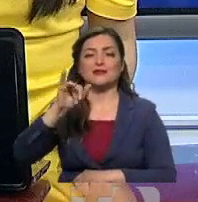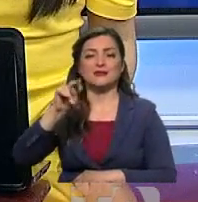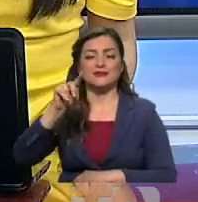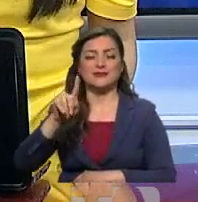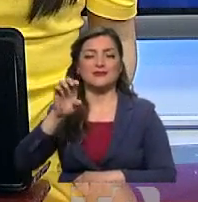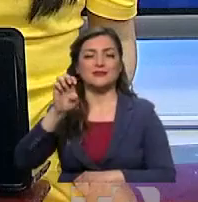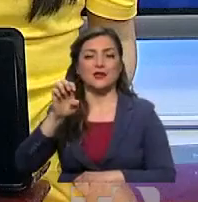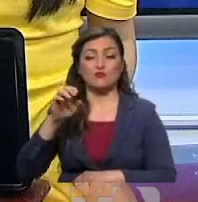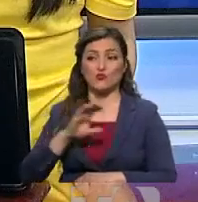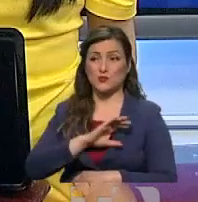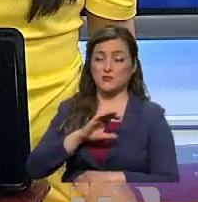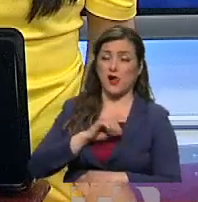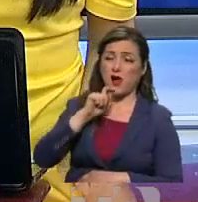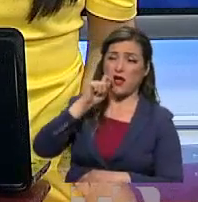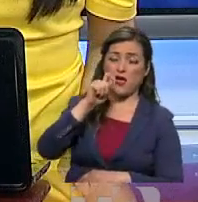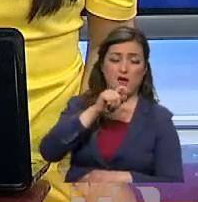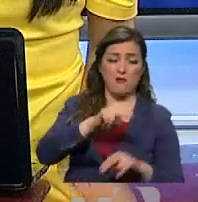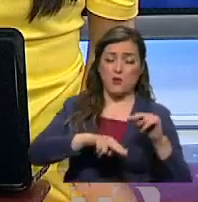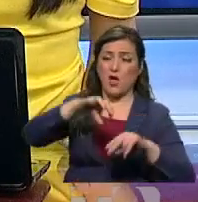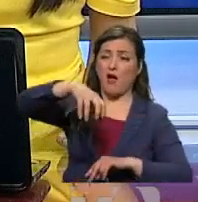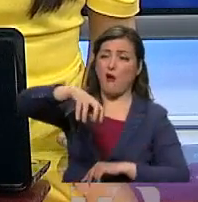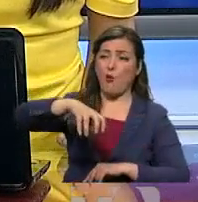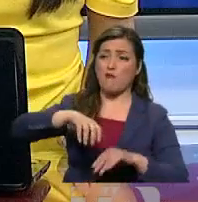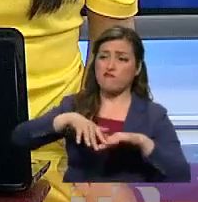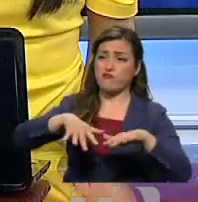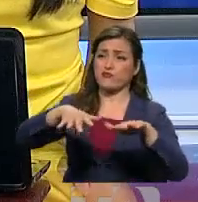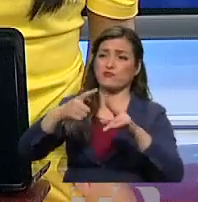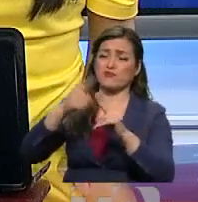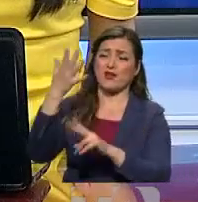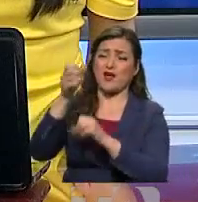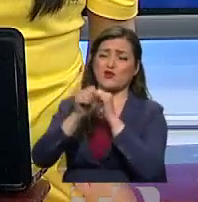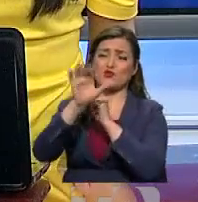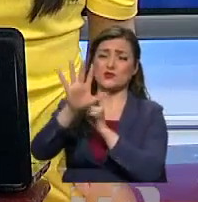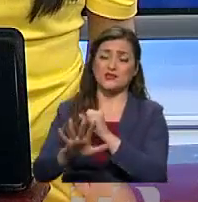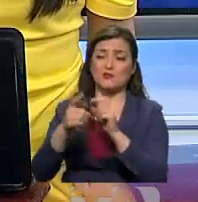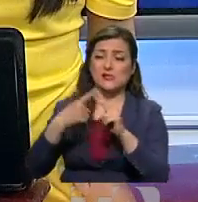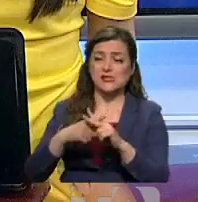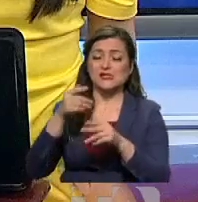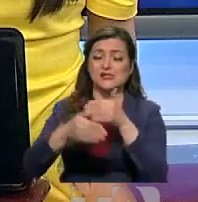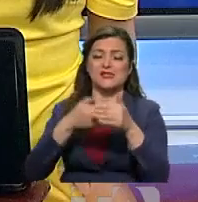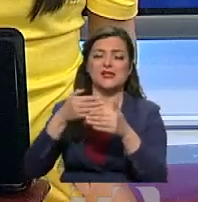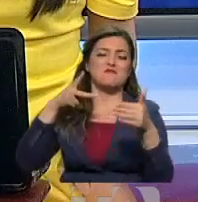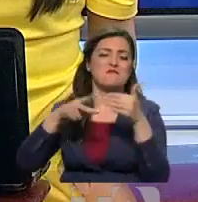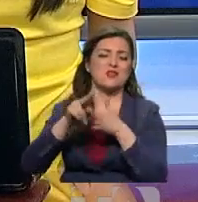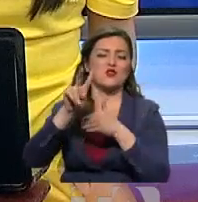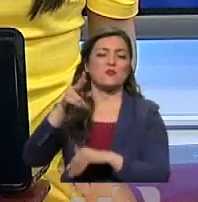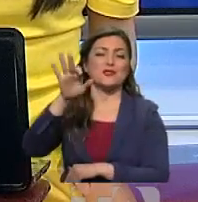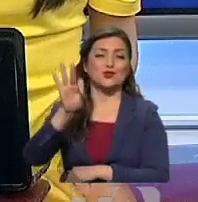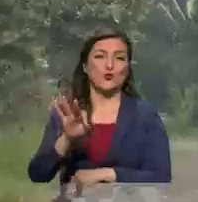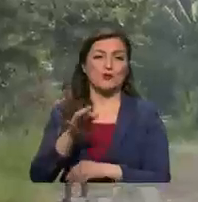a la municipalidad que se termine la obra de agua potable que inició hace 5 años y que tenía que entregarse en